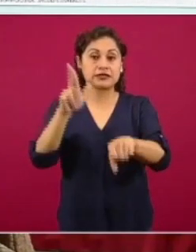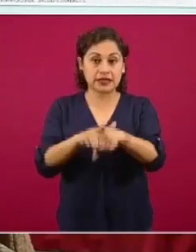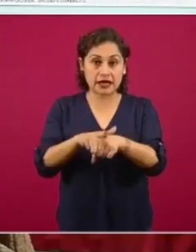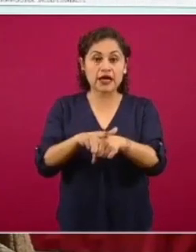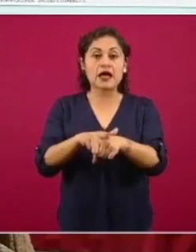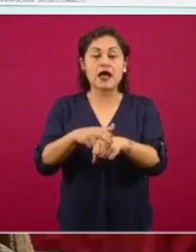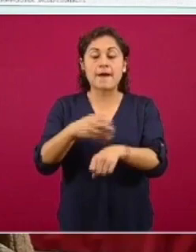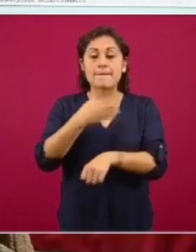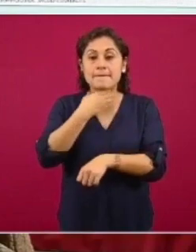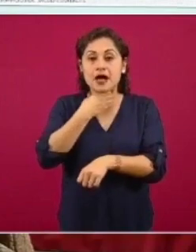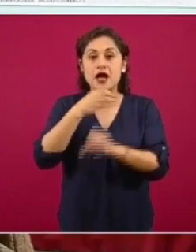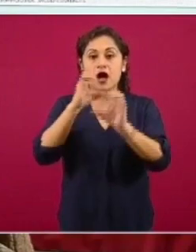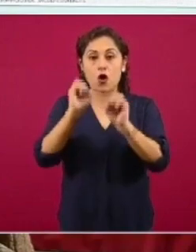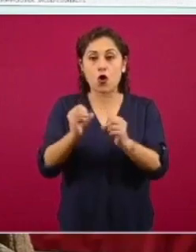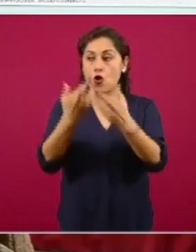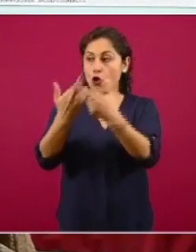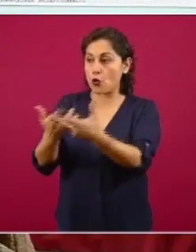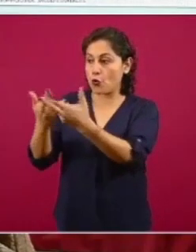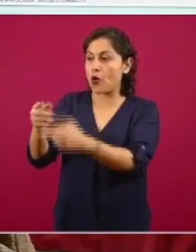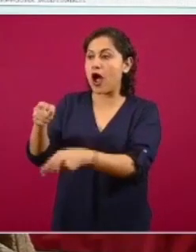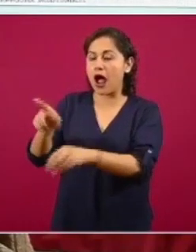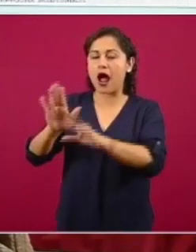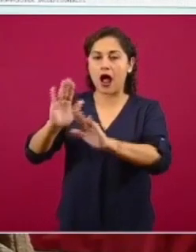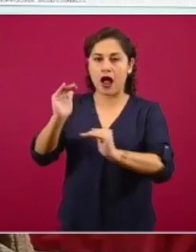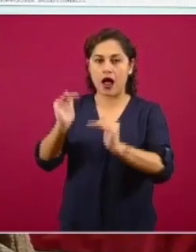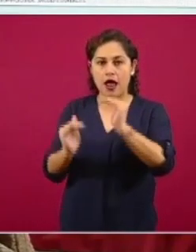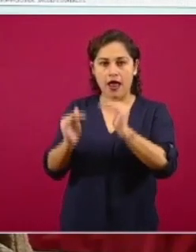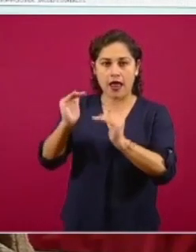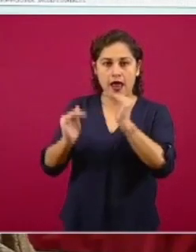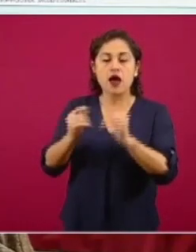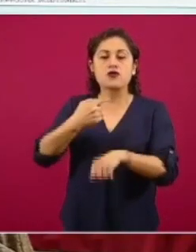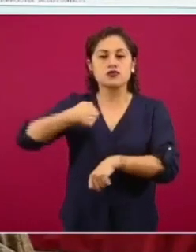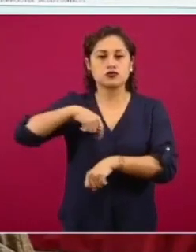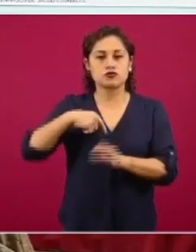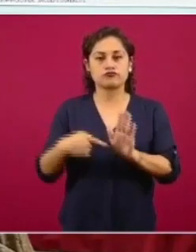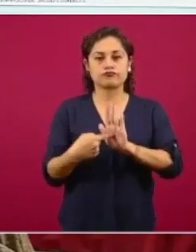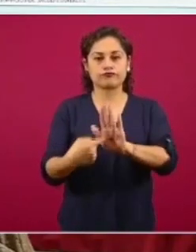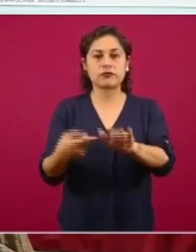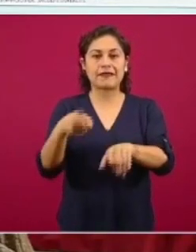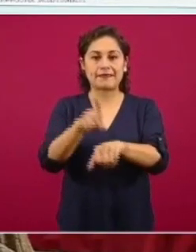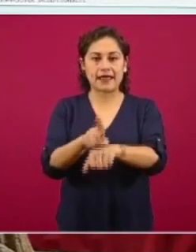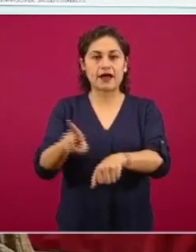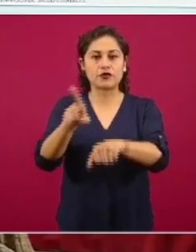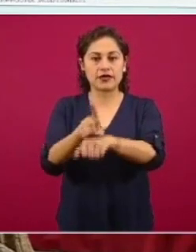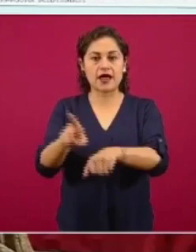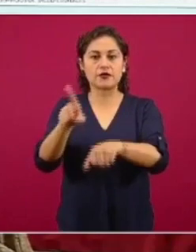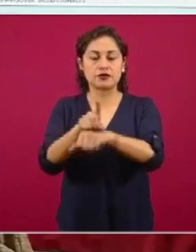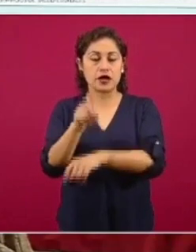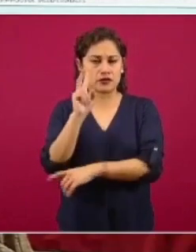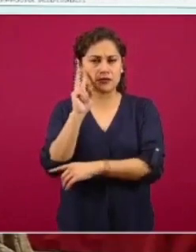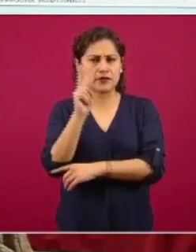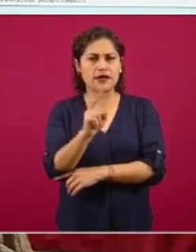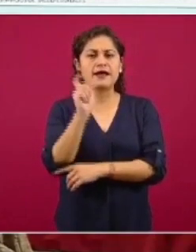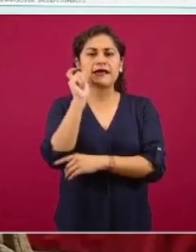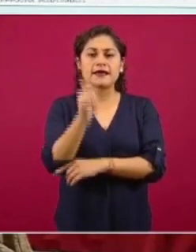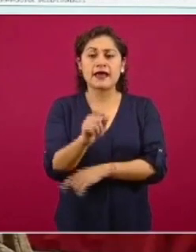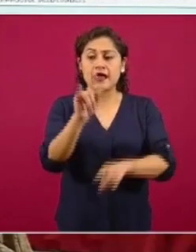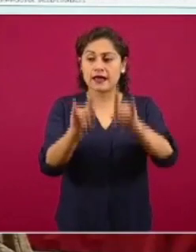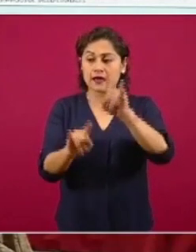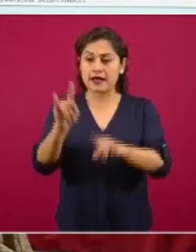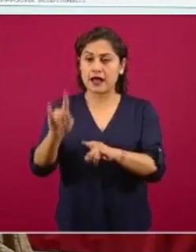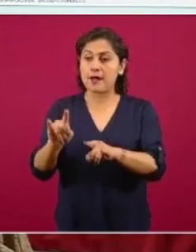camas disponibles y esto lo vamos a estar viendo día con día. Día con día vamos a estar viendo que las camas se van incrementando, aunque